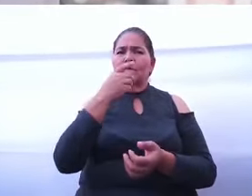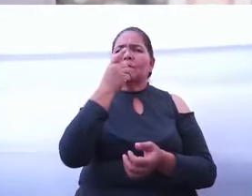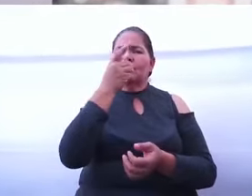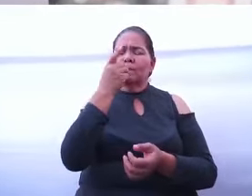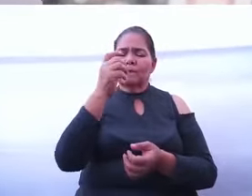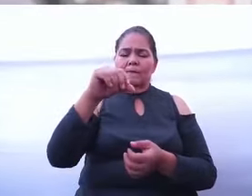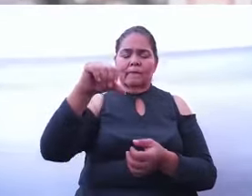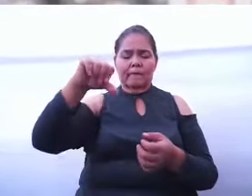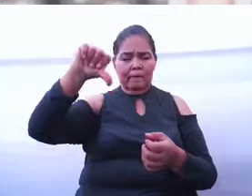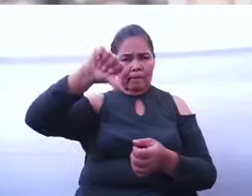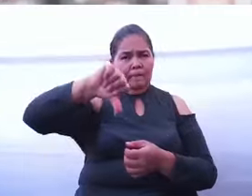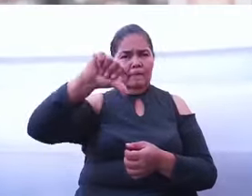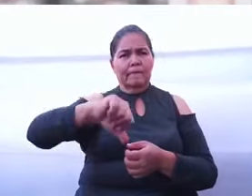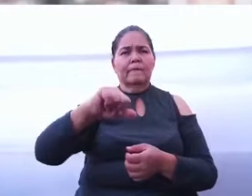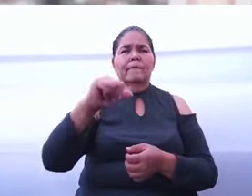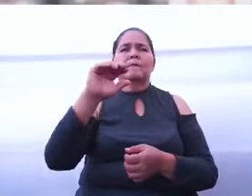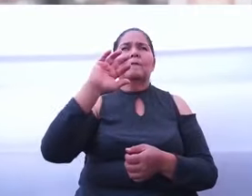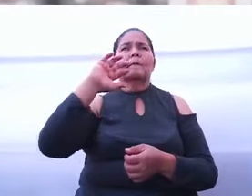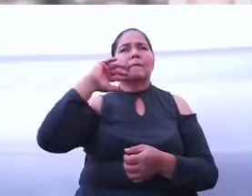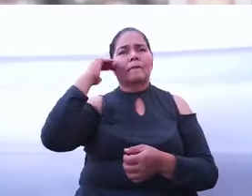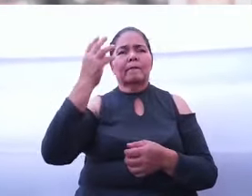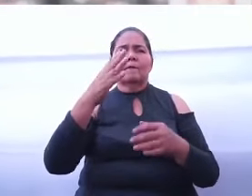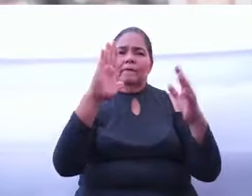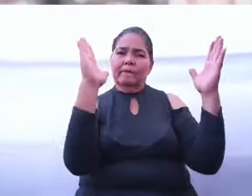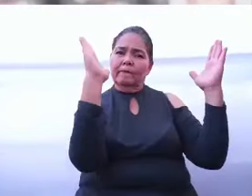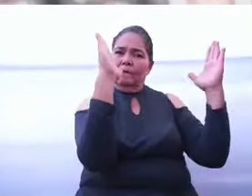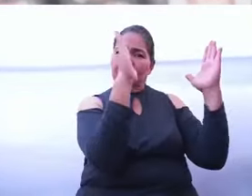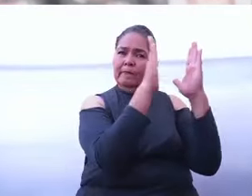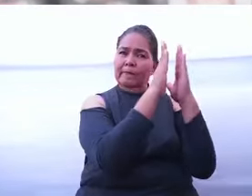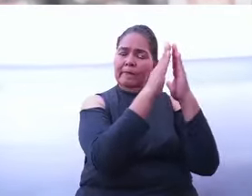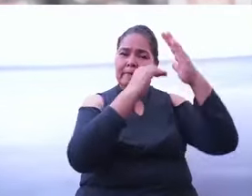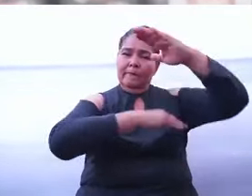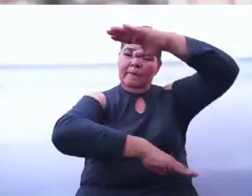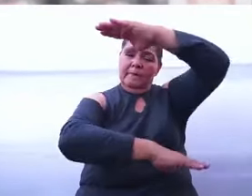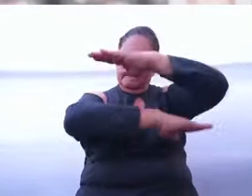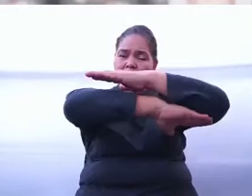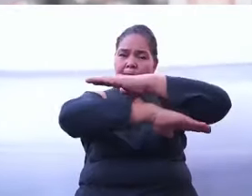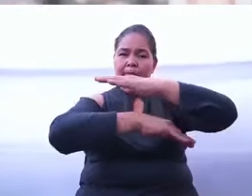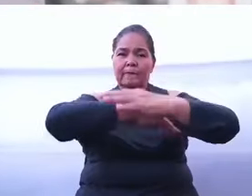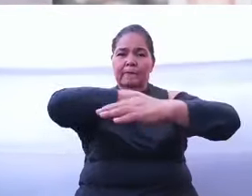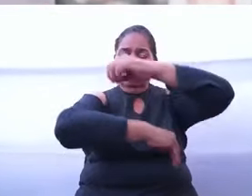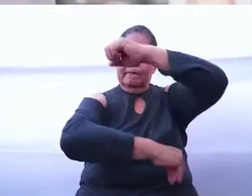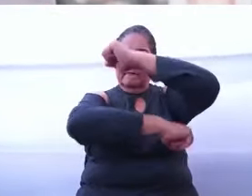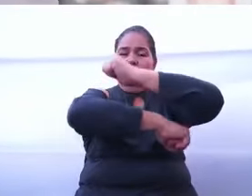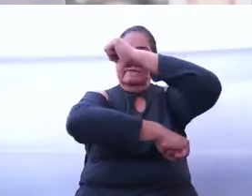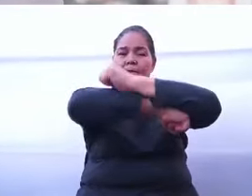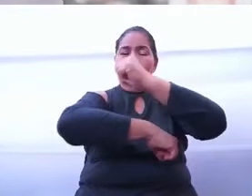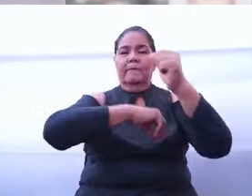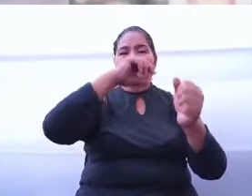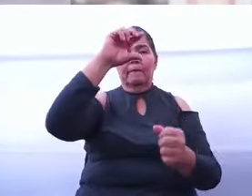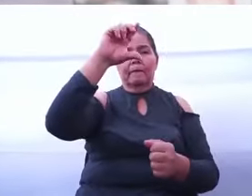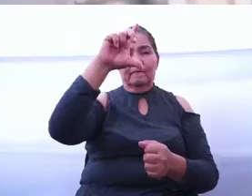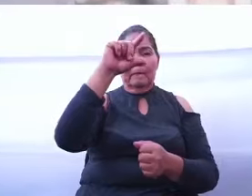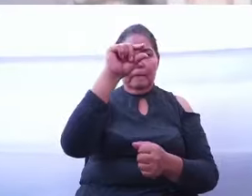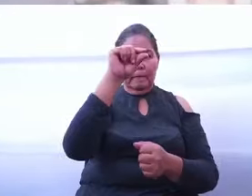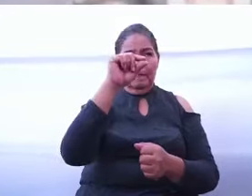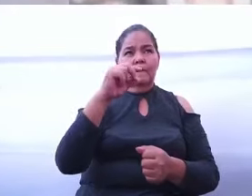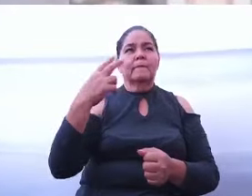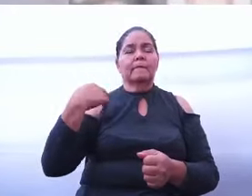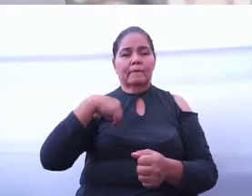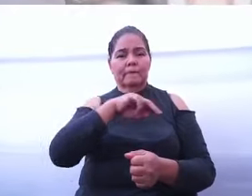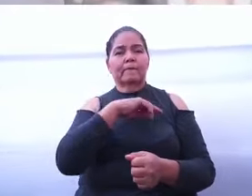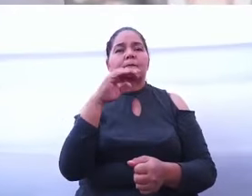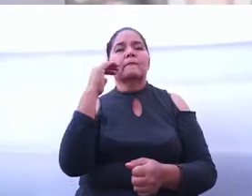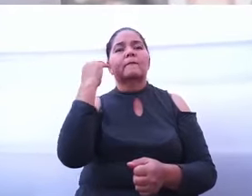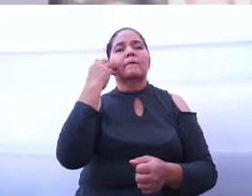gobierno, queremos menos ventanilla y más ciudadanía. Queremos que las personas estén en el centro de nuestras